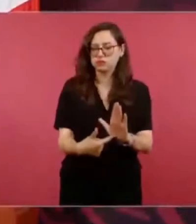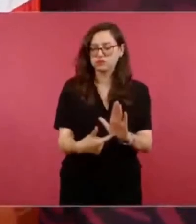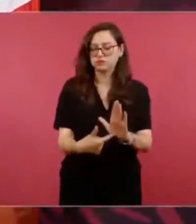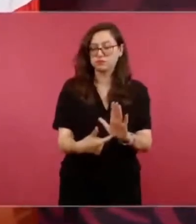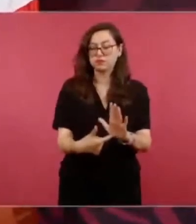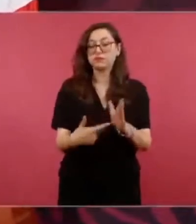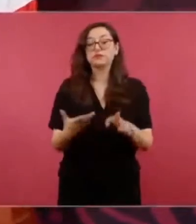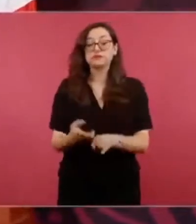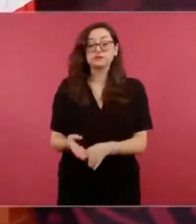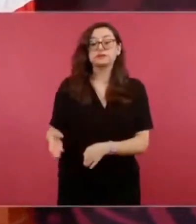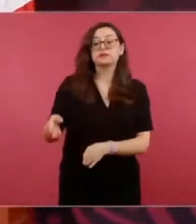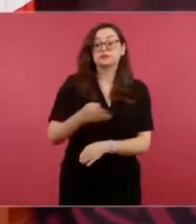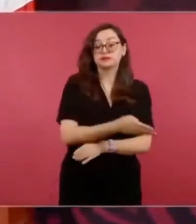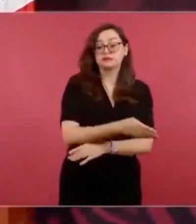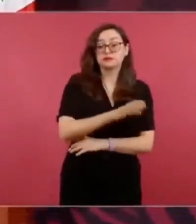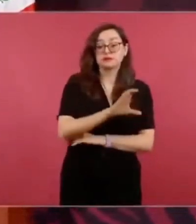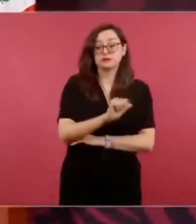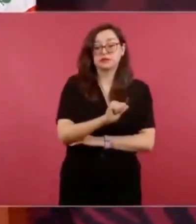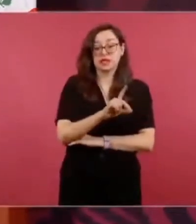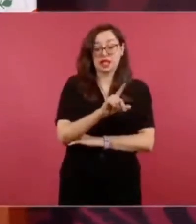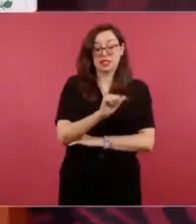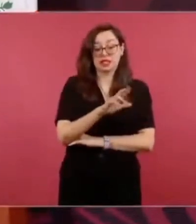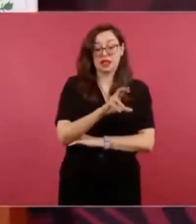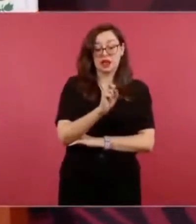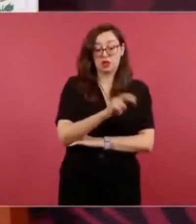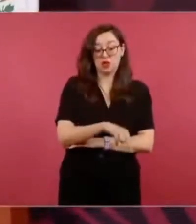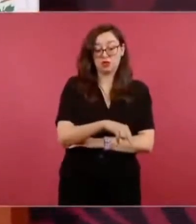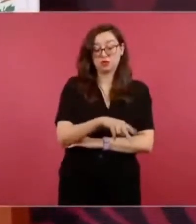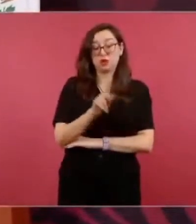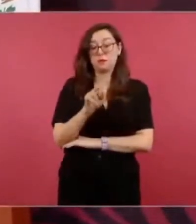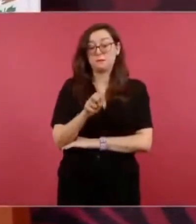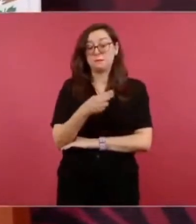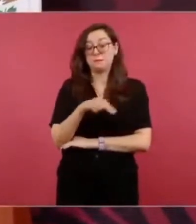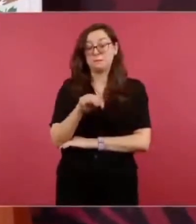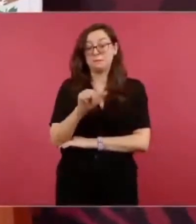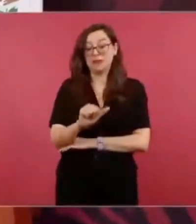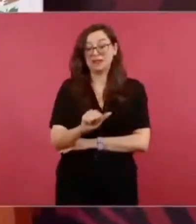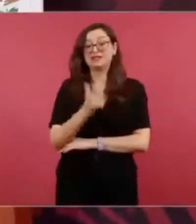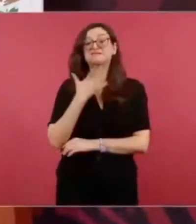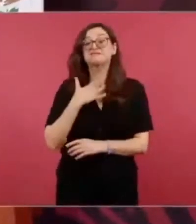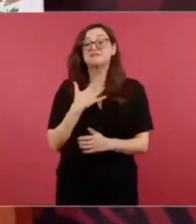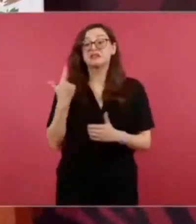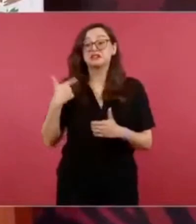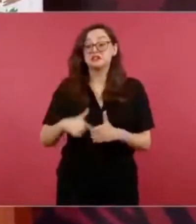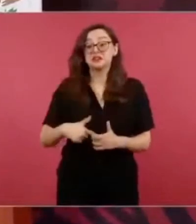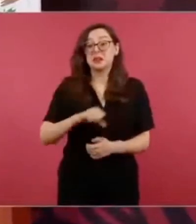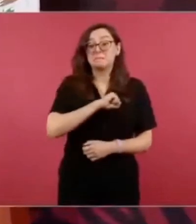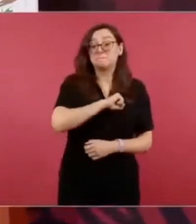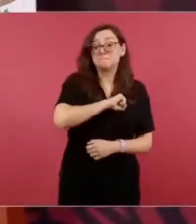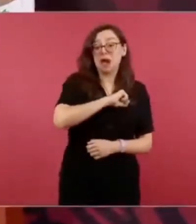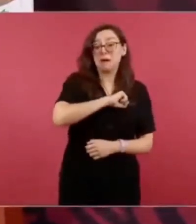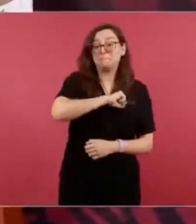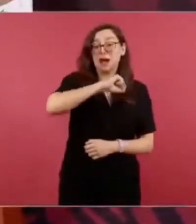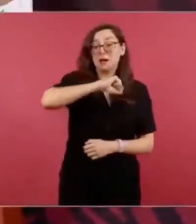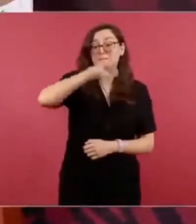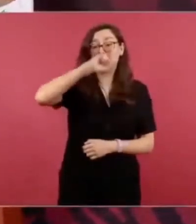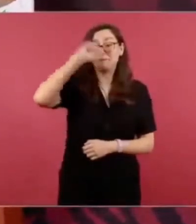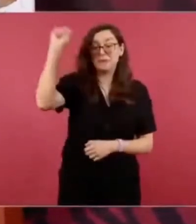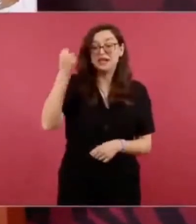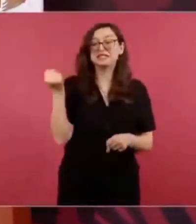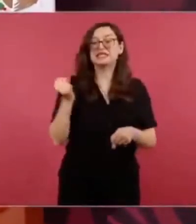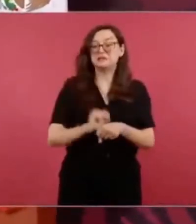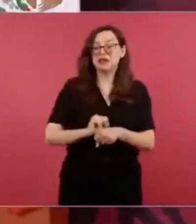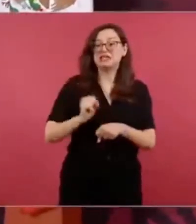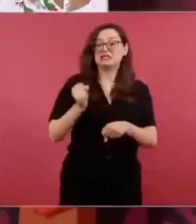Calderón, con el presidente Peña, aumentó la gasolina, aumentó el diésel, aumentó